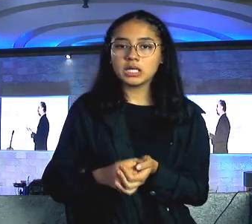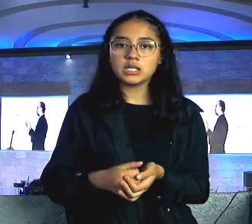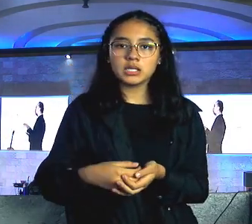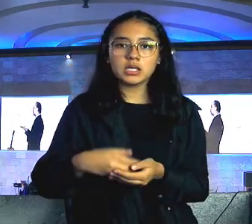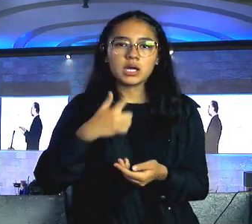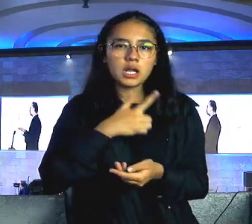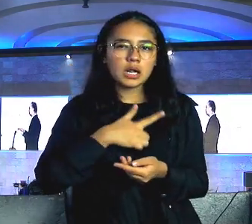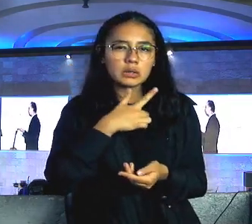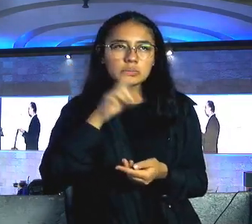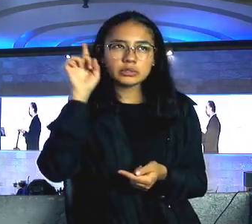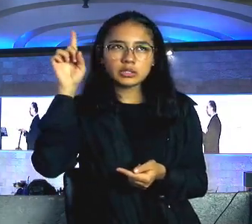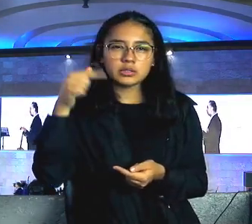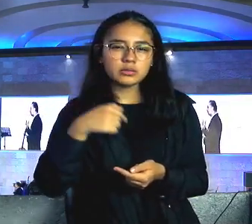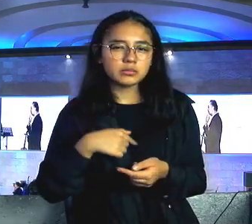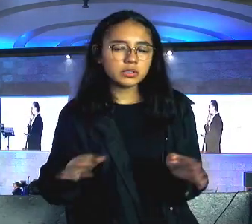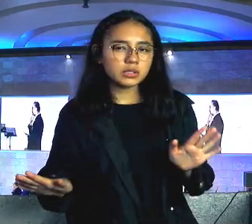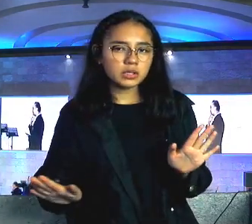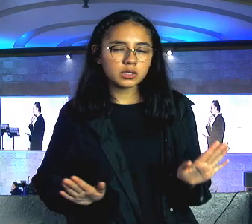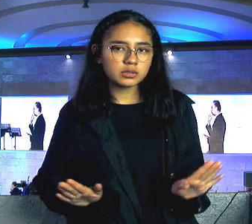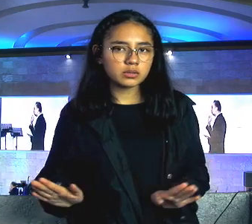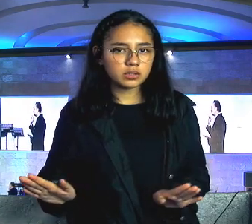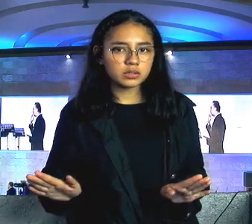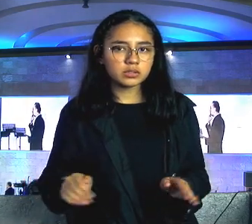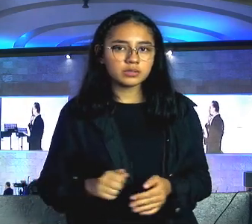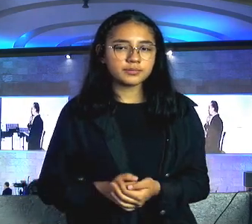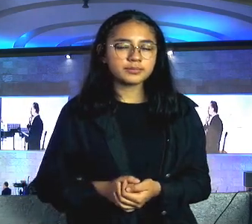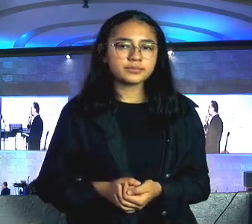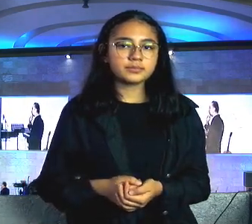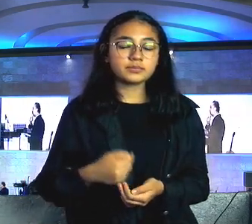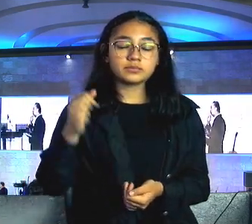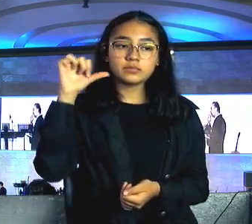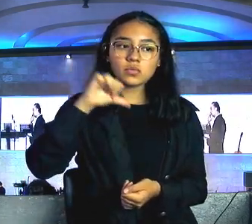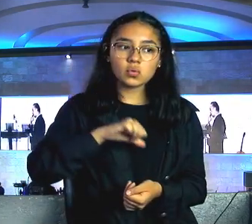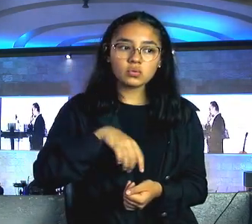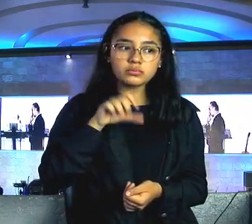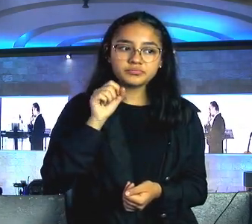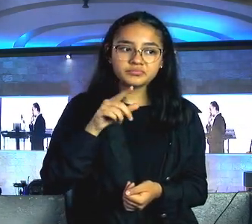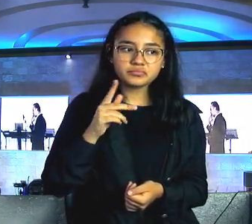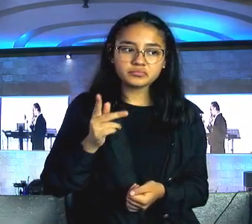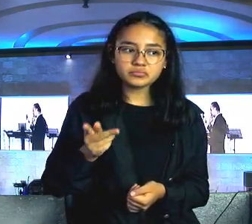caeré gordo? Y a lo mejor hoy nos quedamos con la misma pregunta.